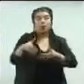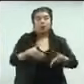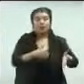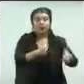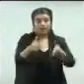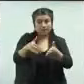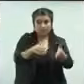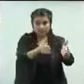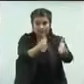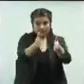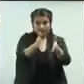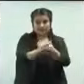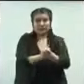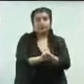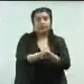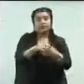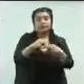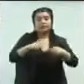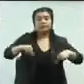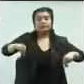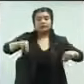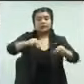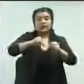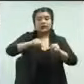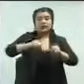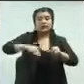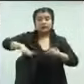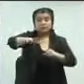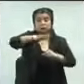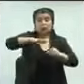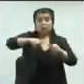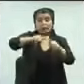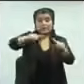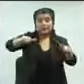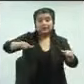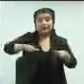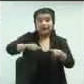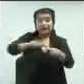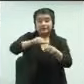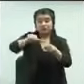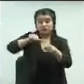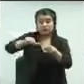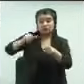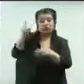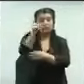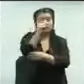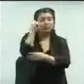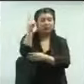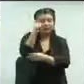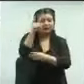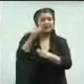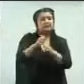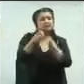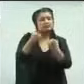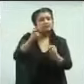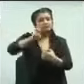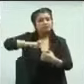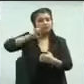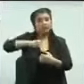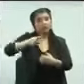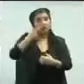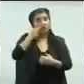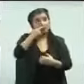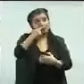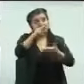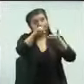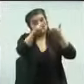carreteras de terracería de todas las aldeas son importantes y necesitamos. Estoy viendo el presupuesto de Covial y